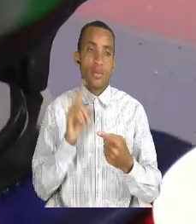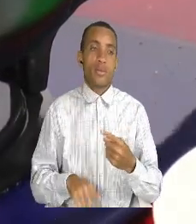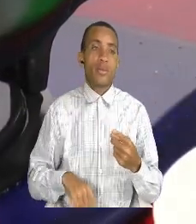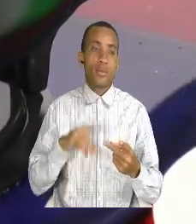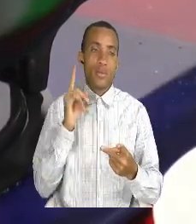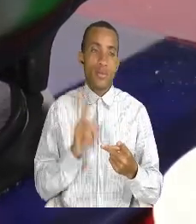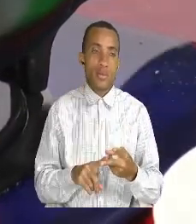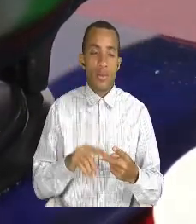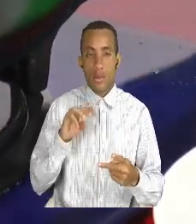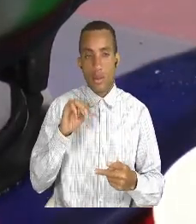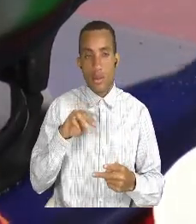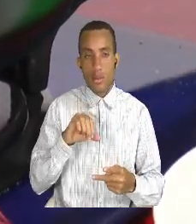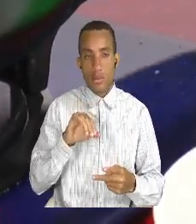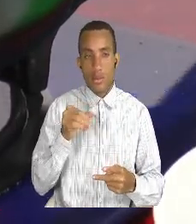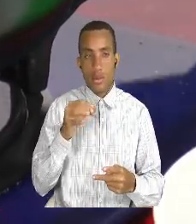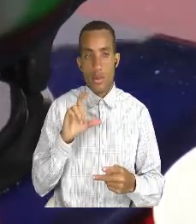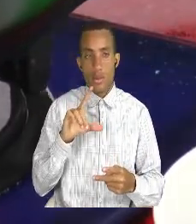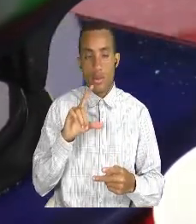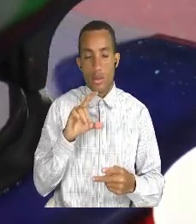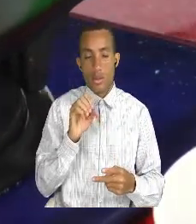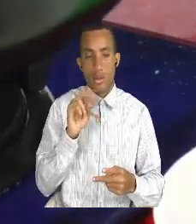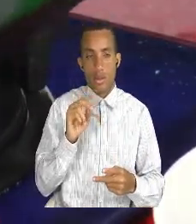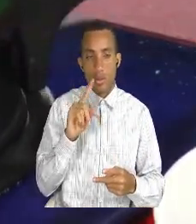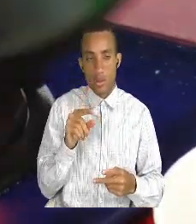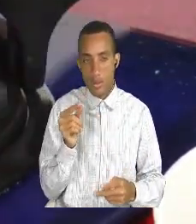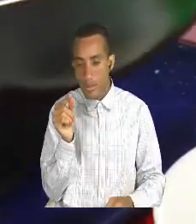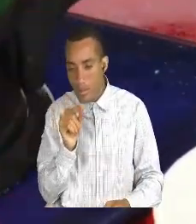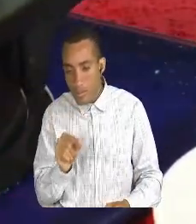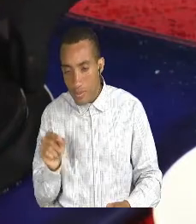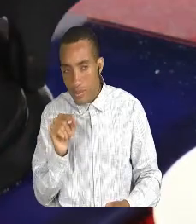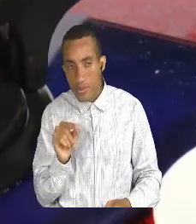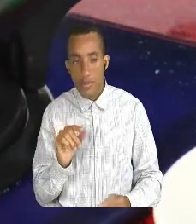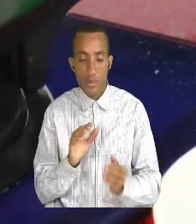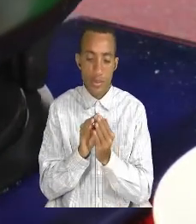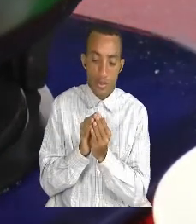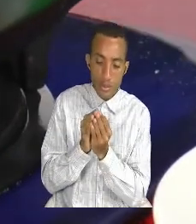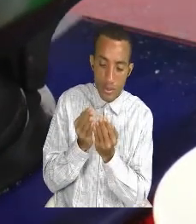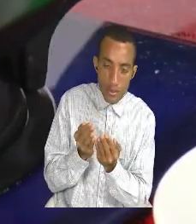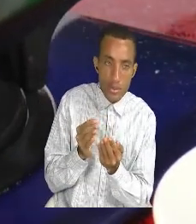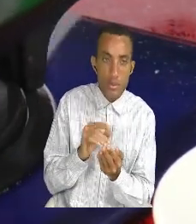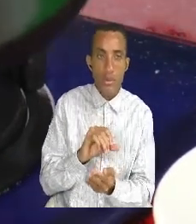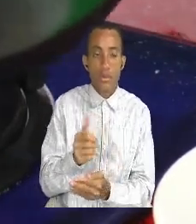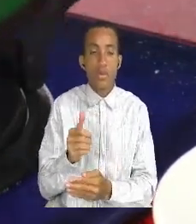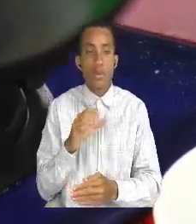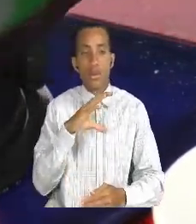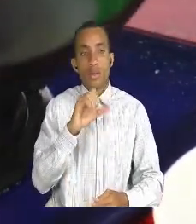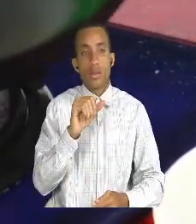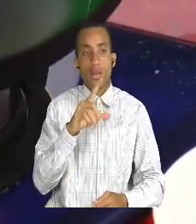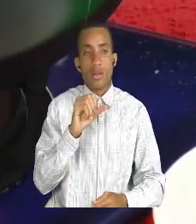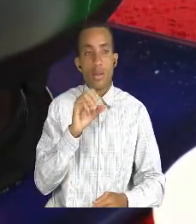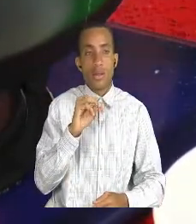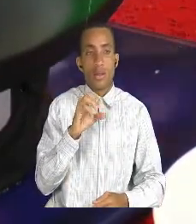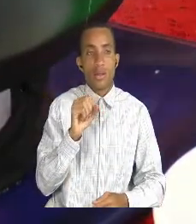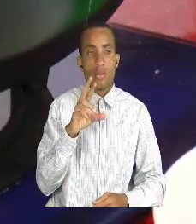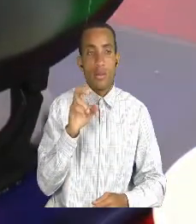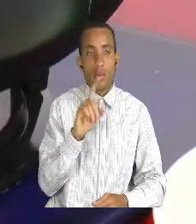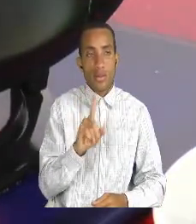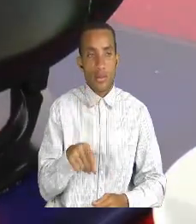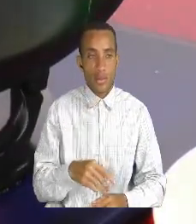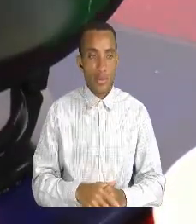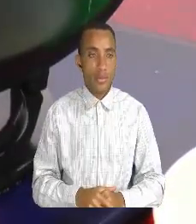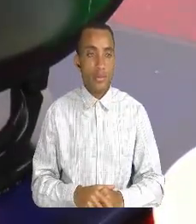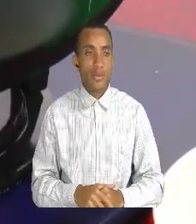Langostinos, mejillones, camarones. Mejillones, camarones. Y calamares. Y calamares. Langostinos, mejillones, camarones y calamares. Y, que no es